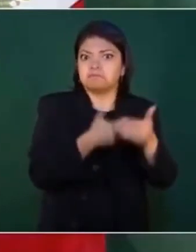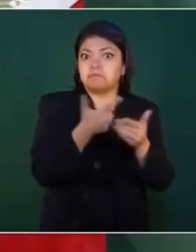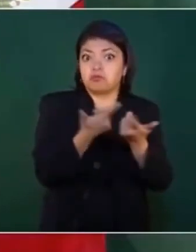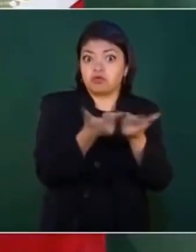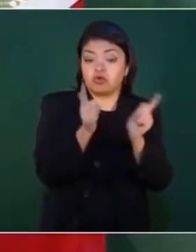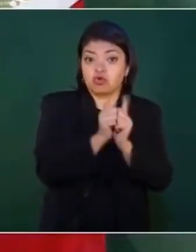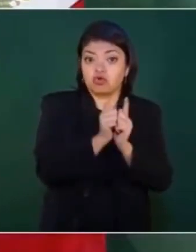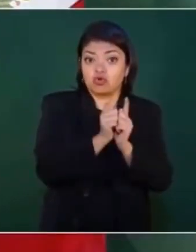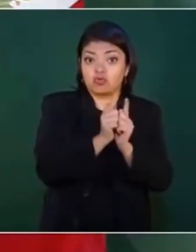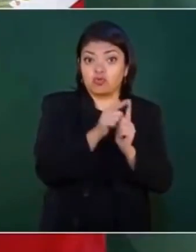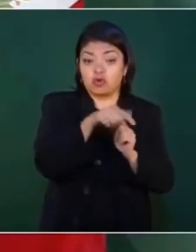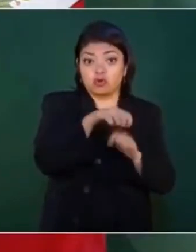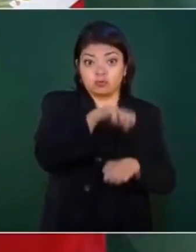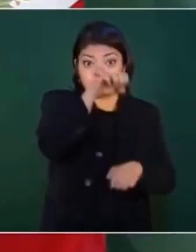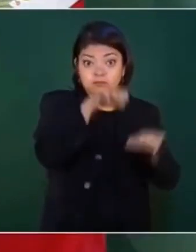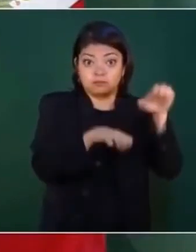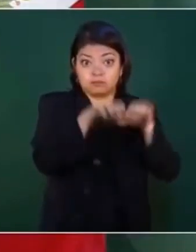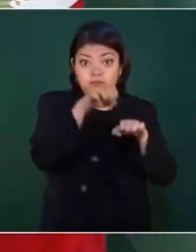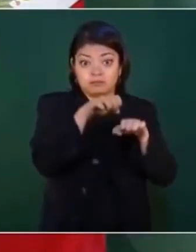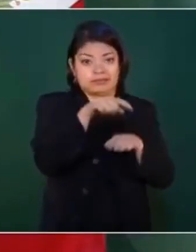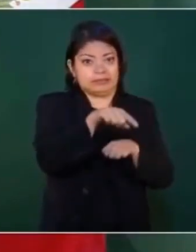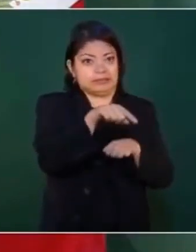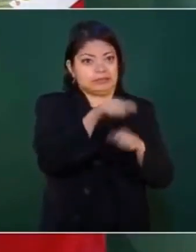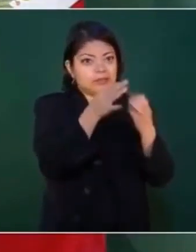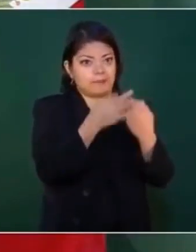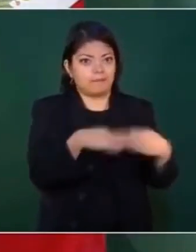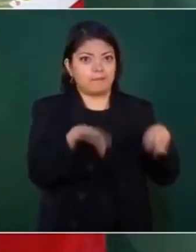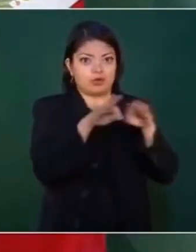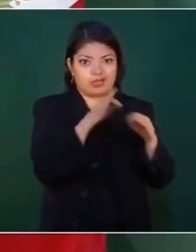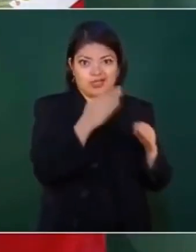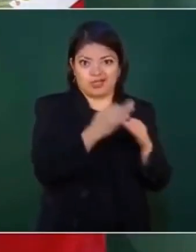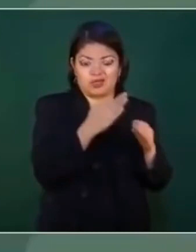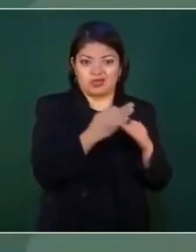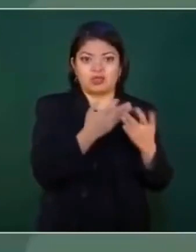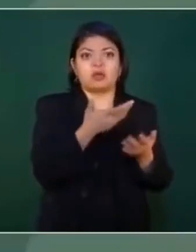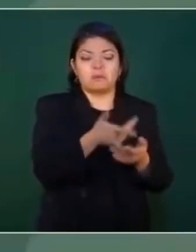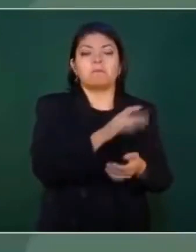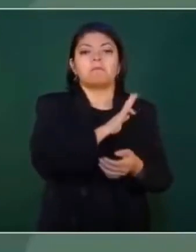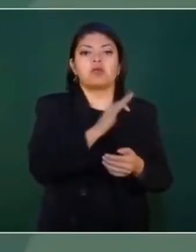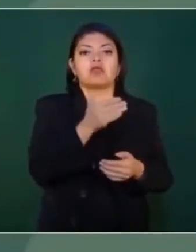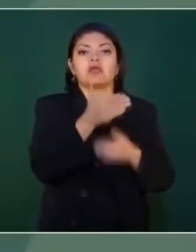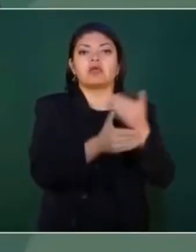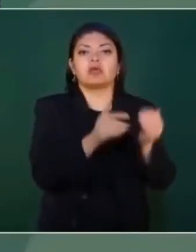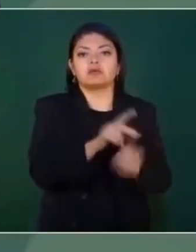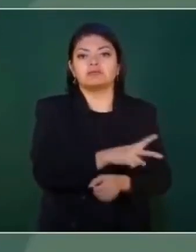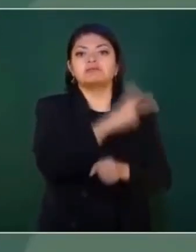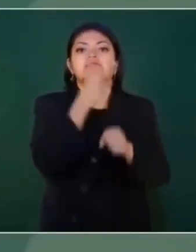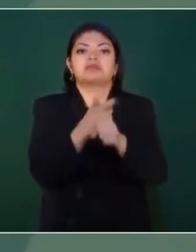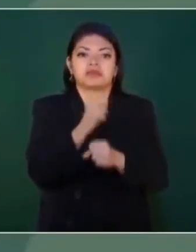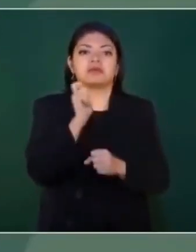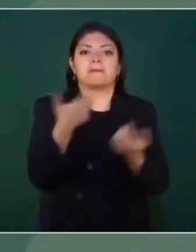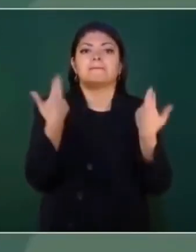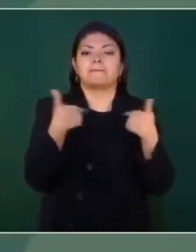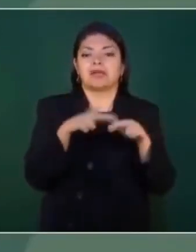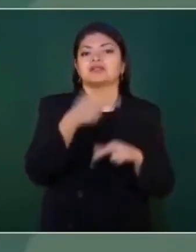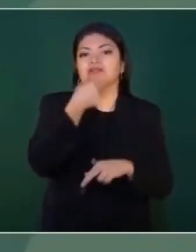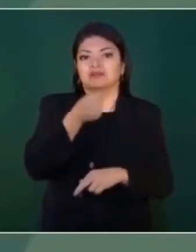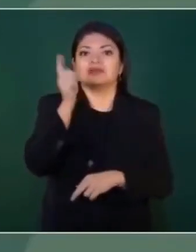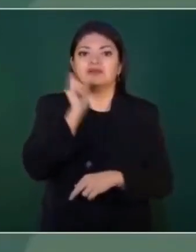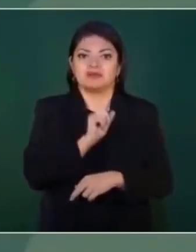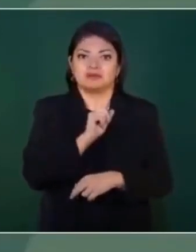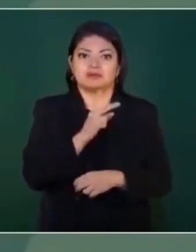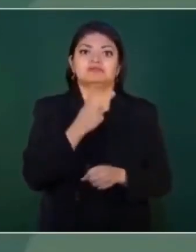el grupo de adultos mayores, que es lo más importante en este momento, poder avanzar con maestras y maestros también en la siguiente etapa, lo